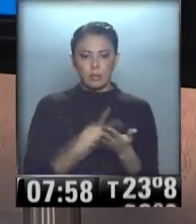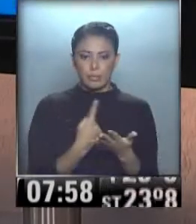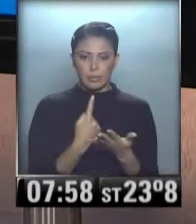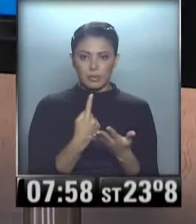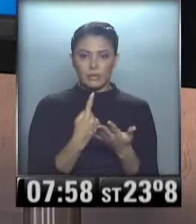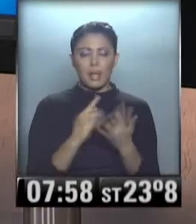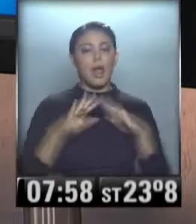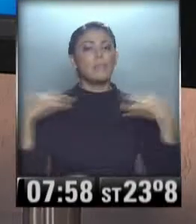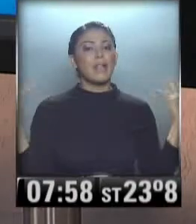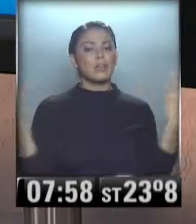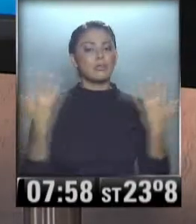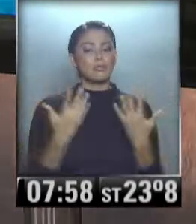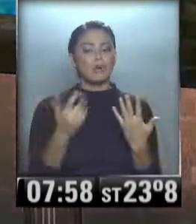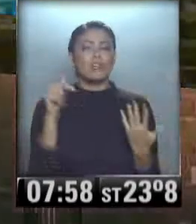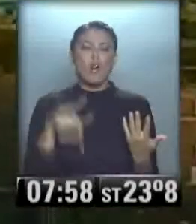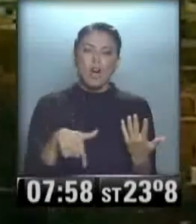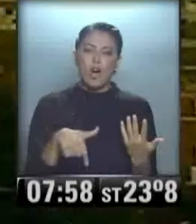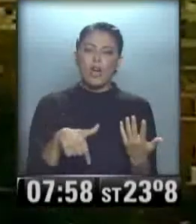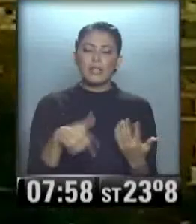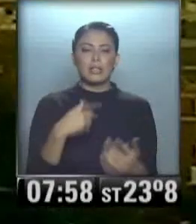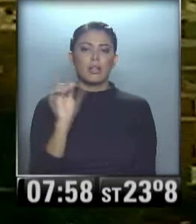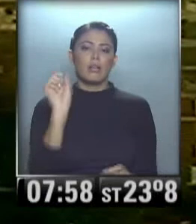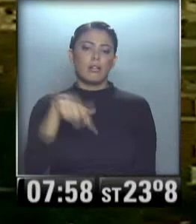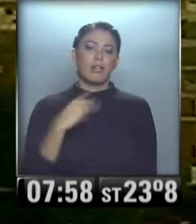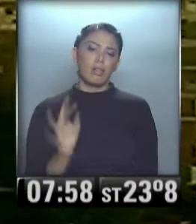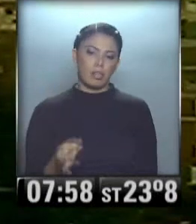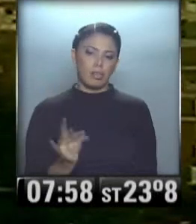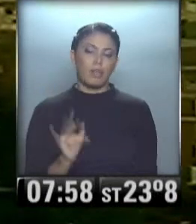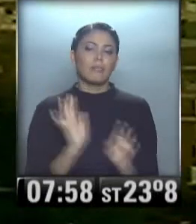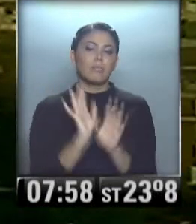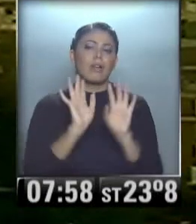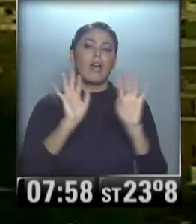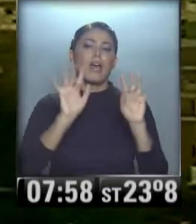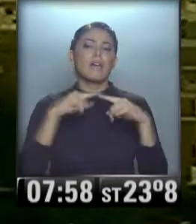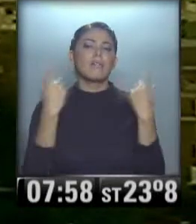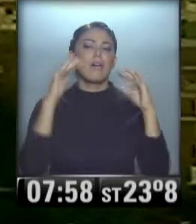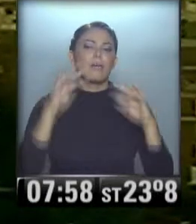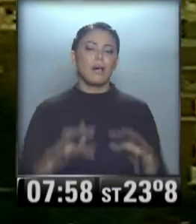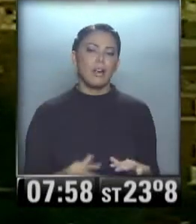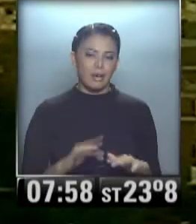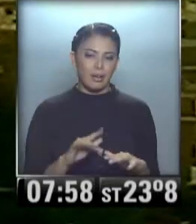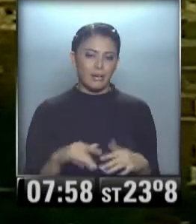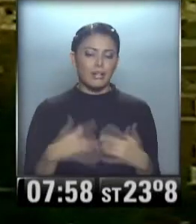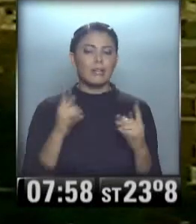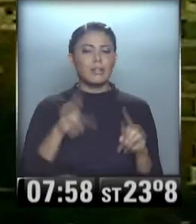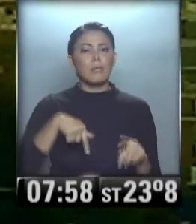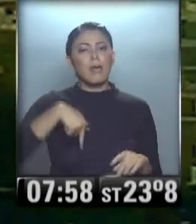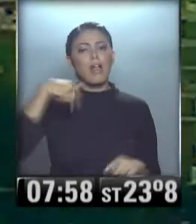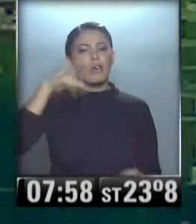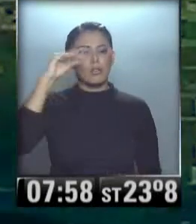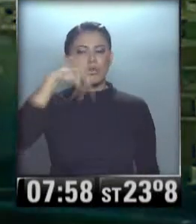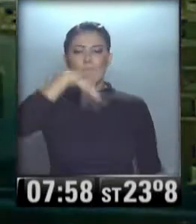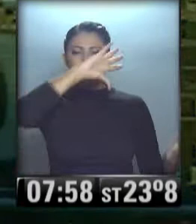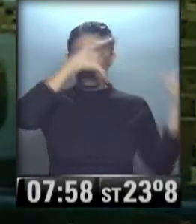presión atmosférica, y hoy no nos ayuda, ¿eh? Está bajita, como sin ganas. Aumento de nubosidad para la noche, la